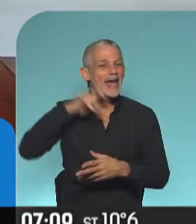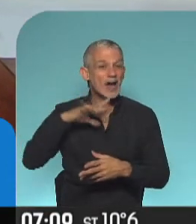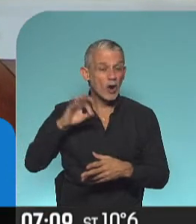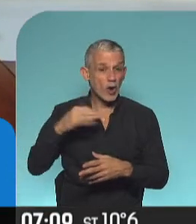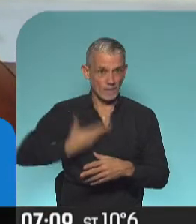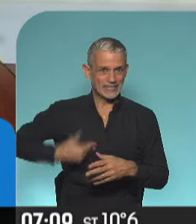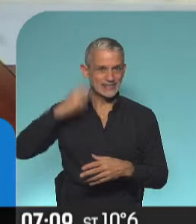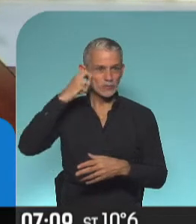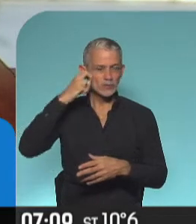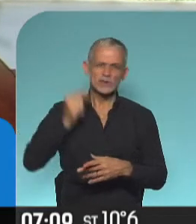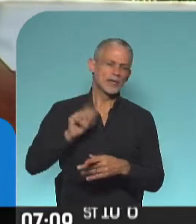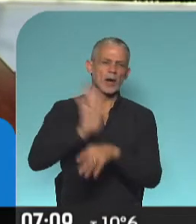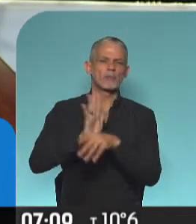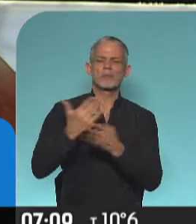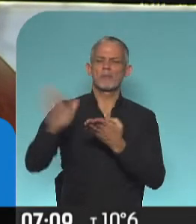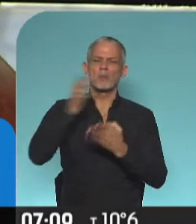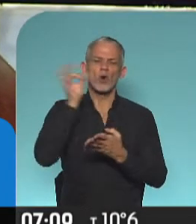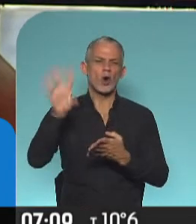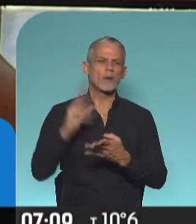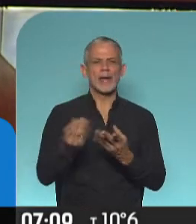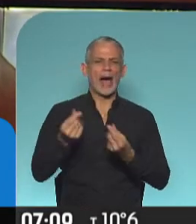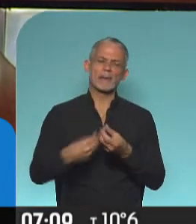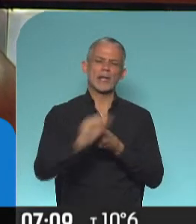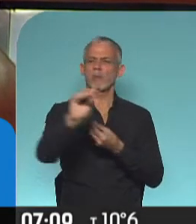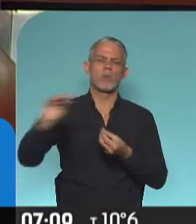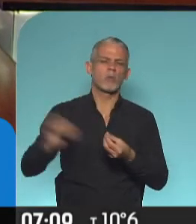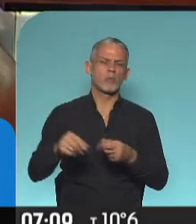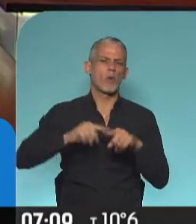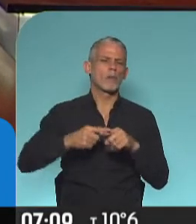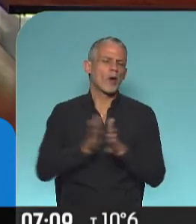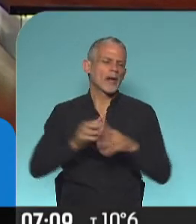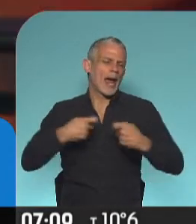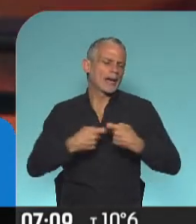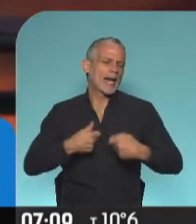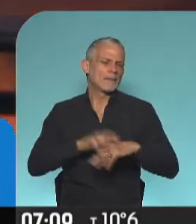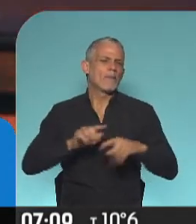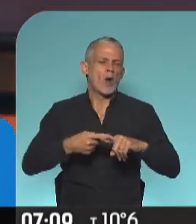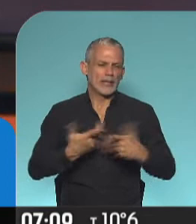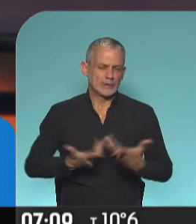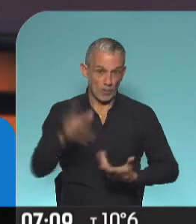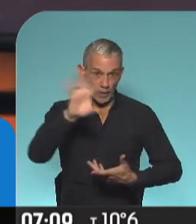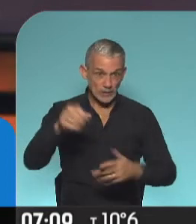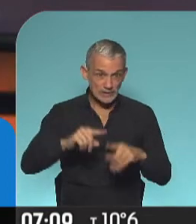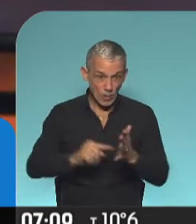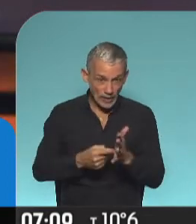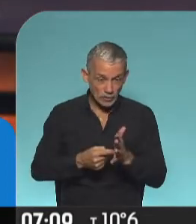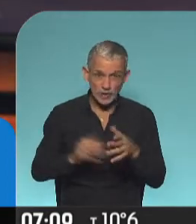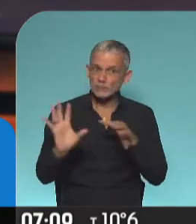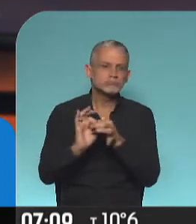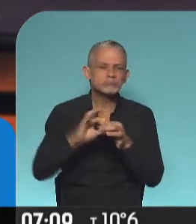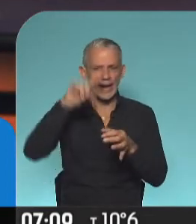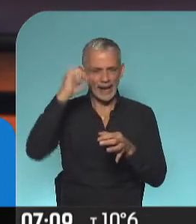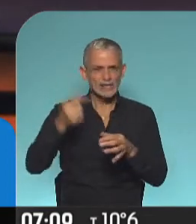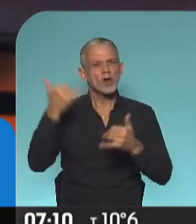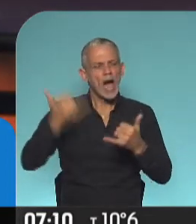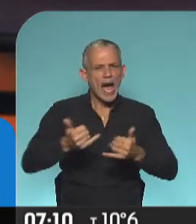UCR, decir que hay discrecionalidad nuevamente partidaria a la hora de repartir fondos. La provincia de Buenos Aires, en coordinación con la Nación, tiene un